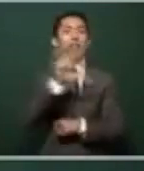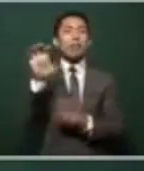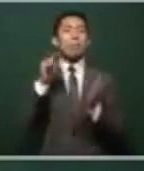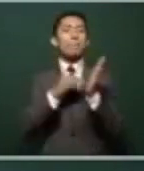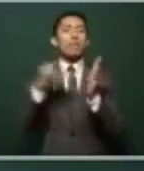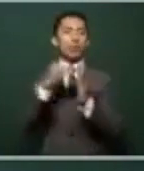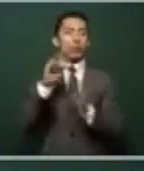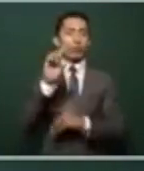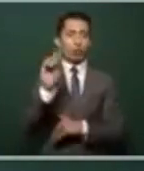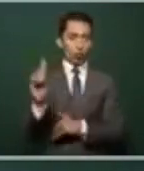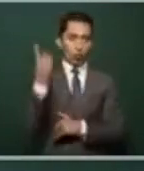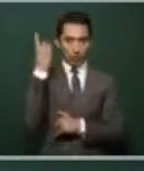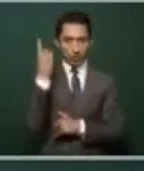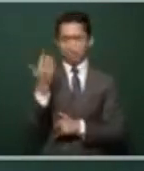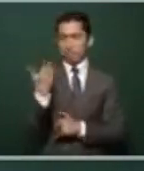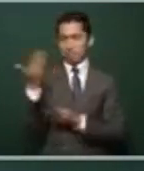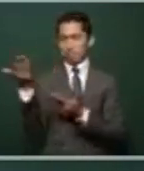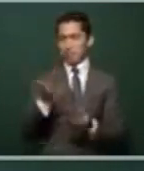$500 millones.